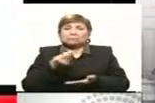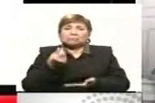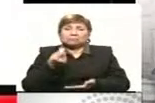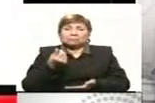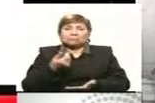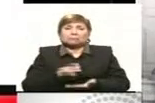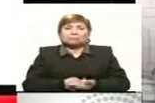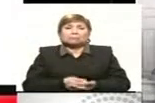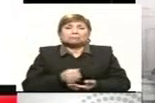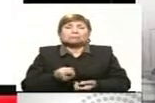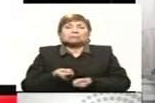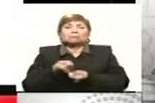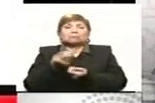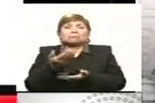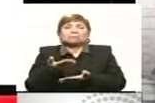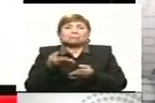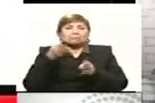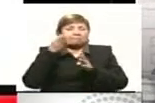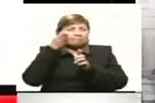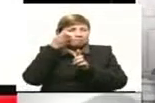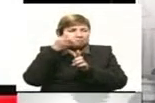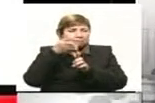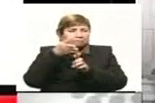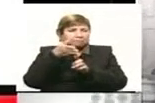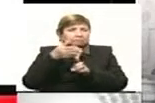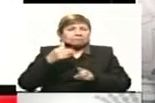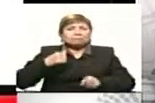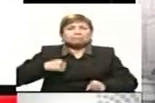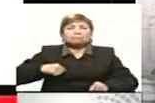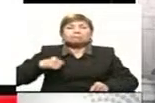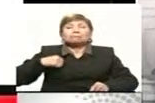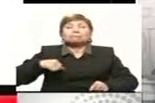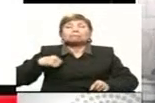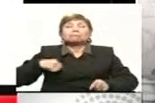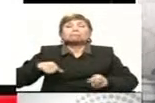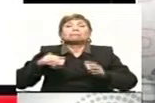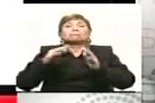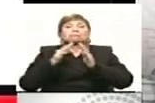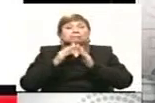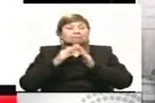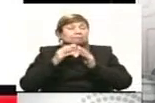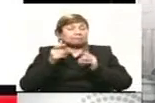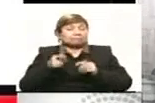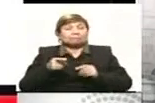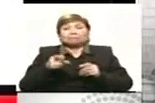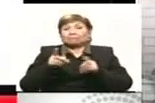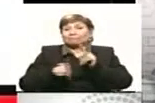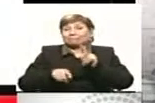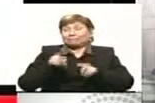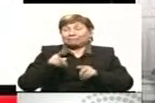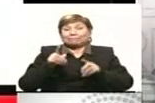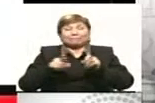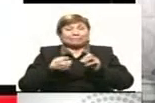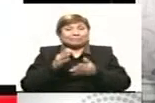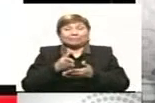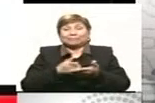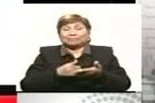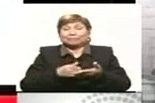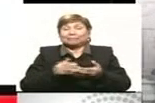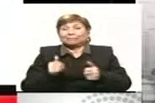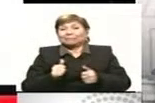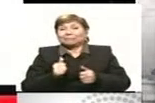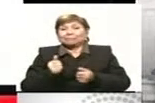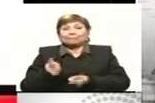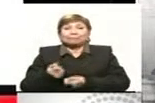ser otorgado directamente a las municipalidades, ¿ok? Muchas veces o otras partes de este programa han